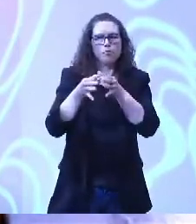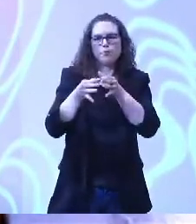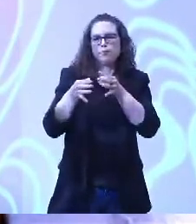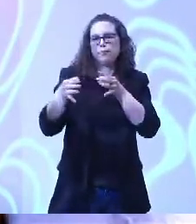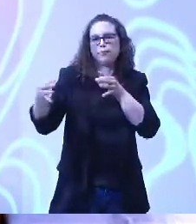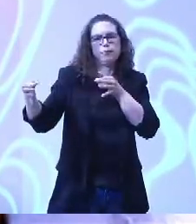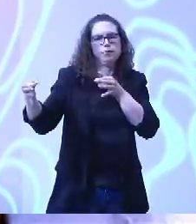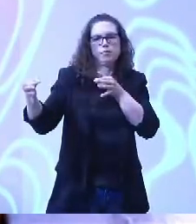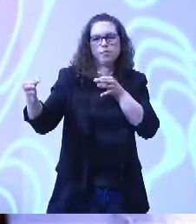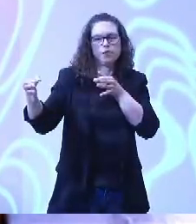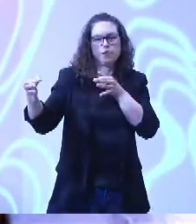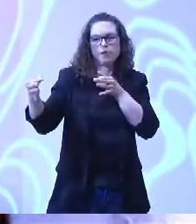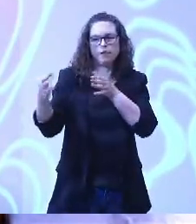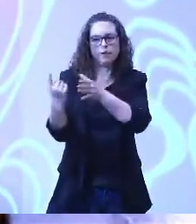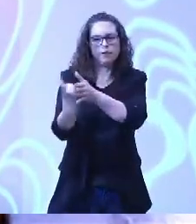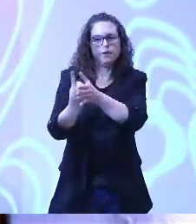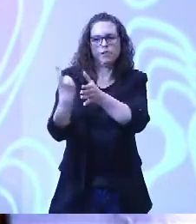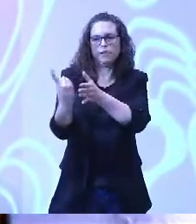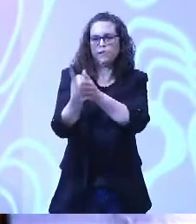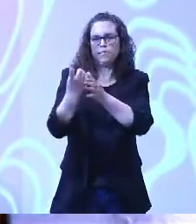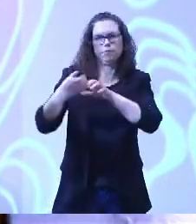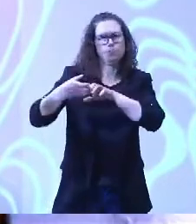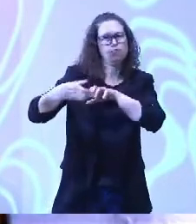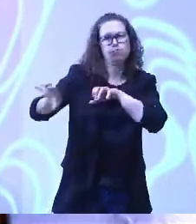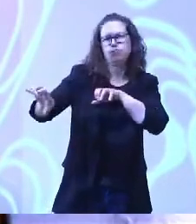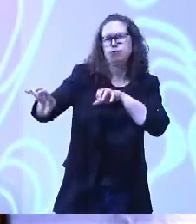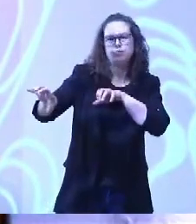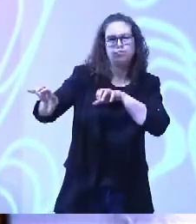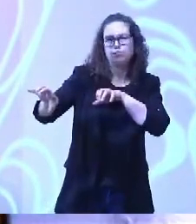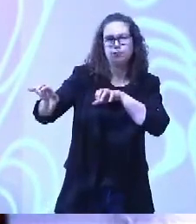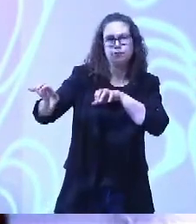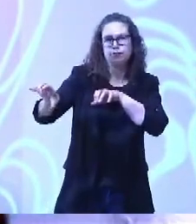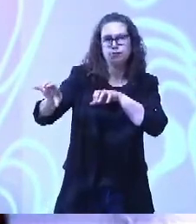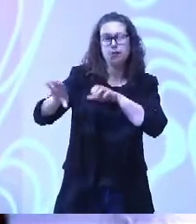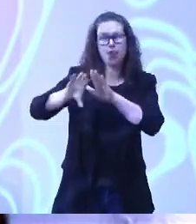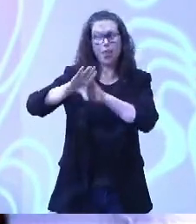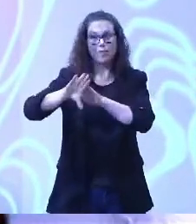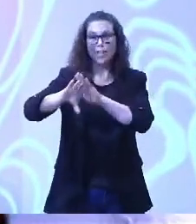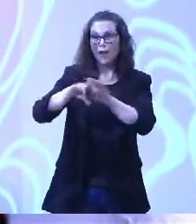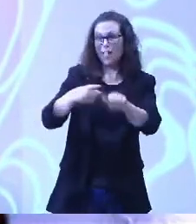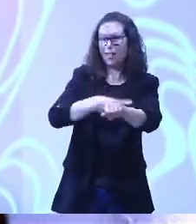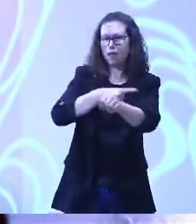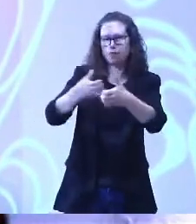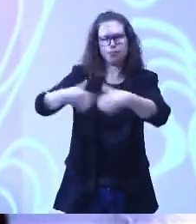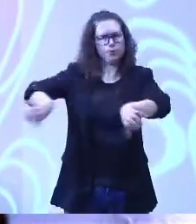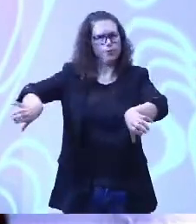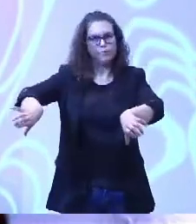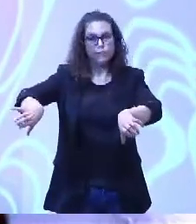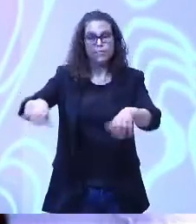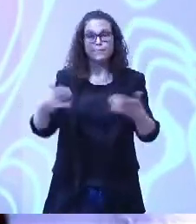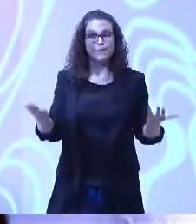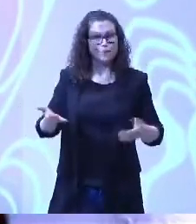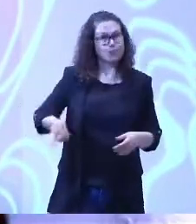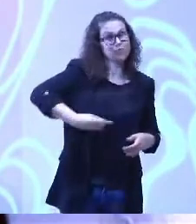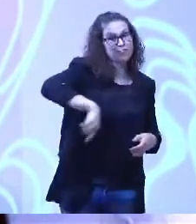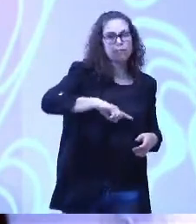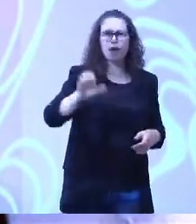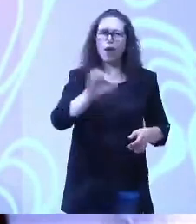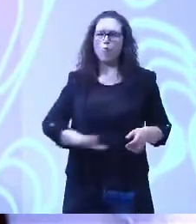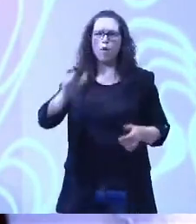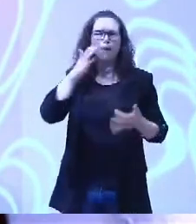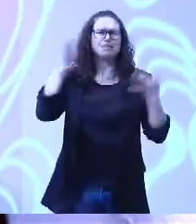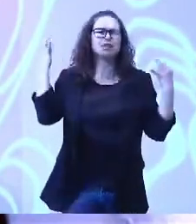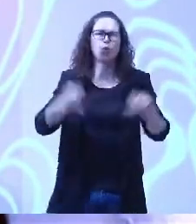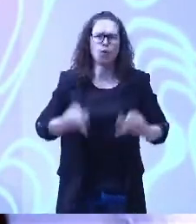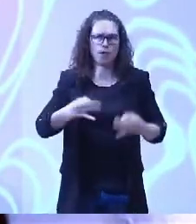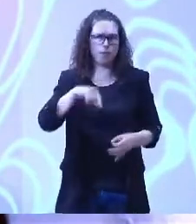y se independiza y se distancia de la ultraderecha. Por eso nosotros estamos preocupados por la seguridad de Europa, no por la